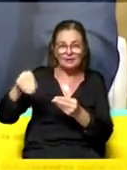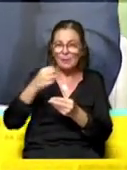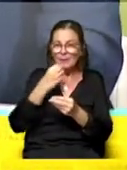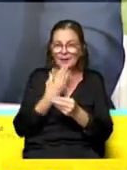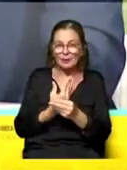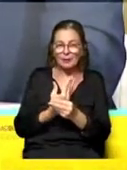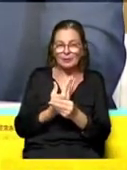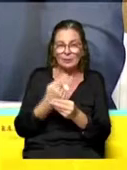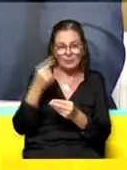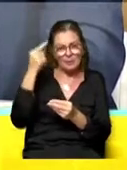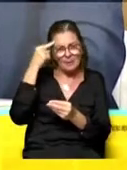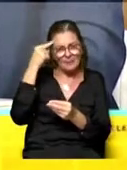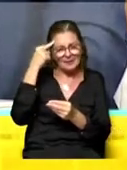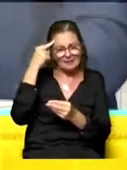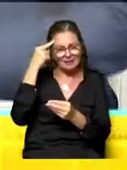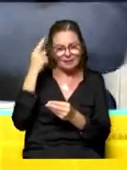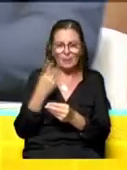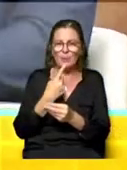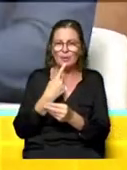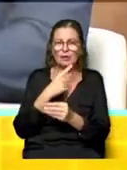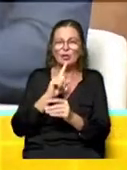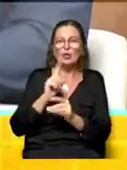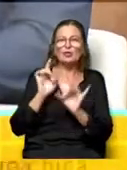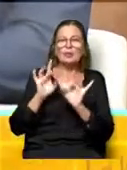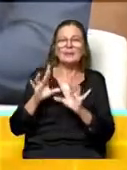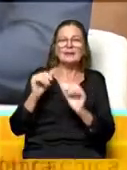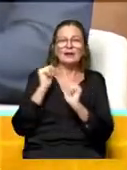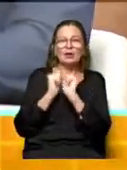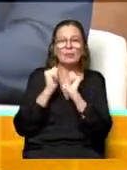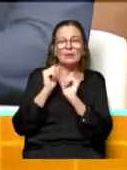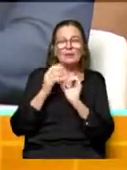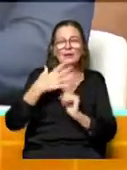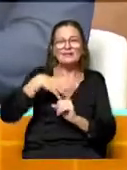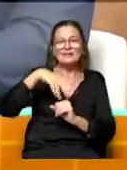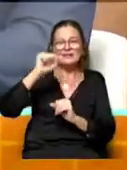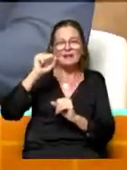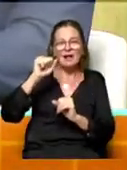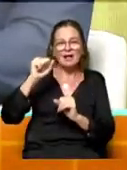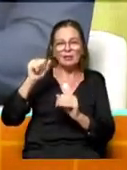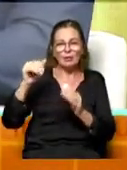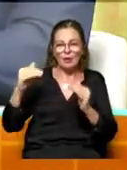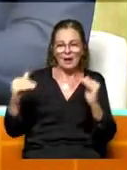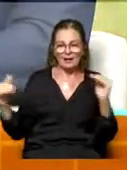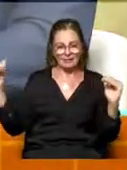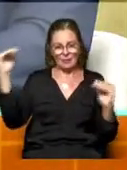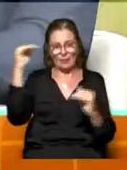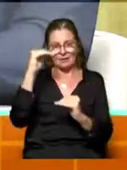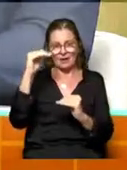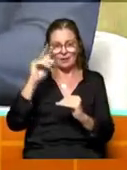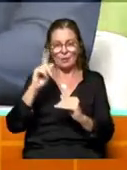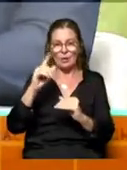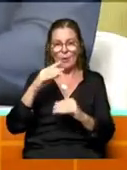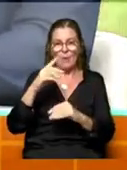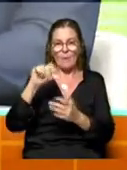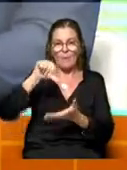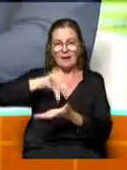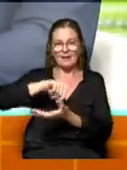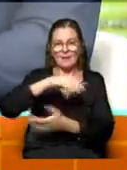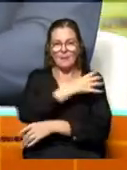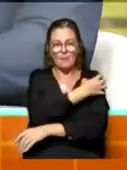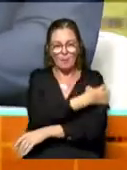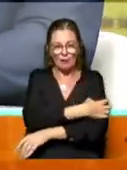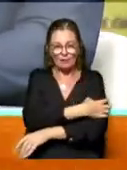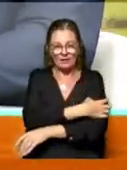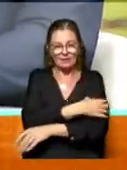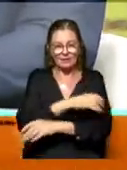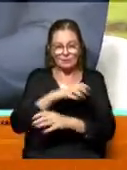sea, la reflexión política, no solo económica, fue que había llevado a un extremo la desigualdad, porque no es un país pobre, que había generado